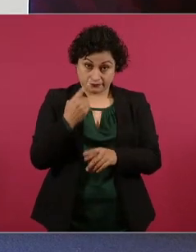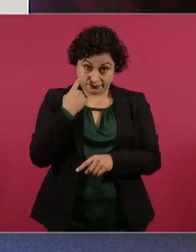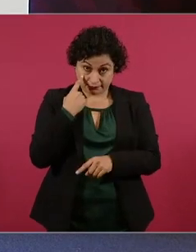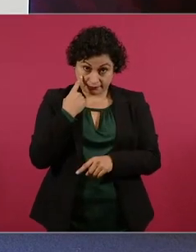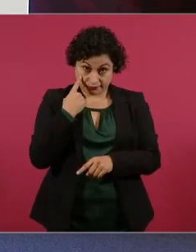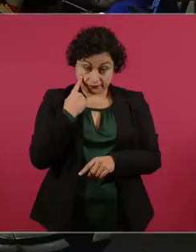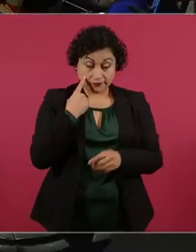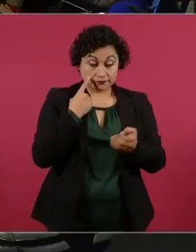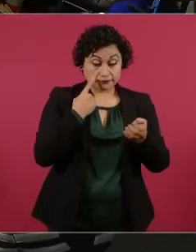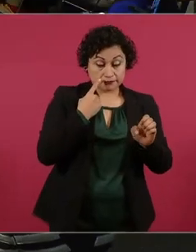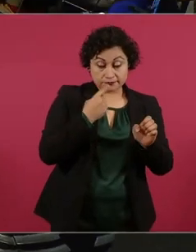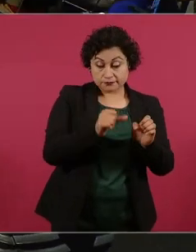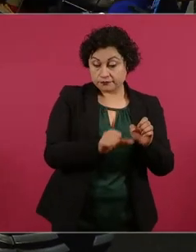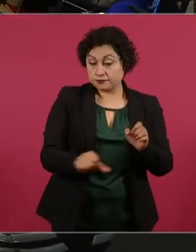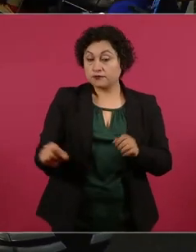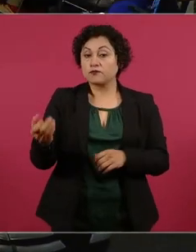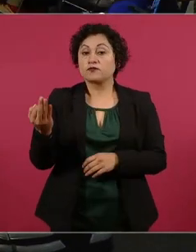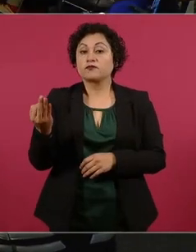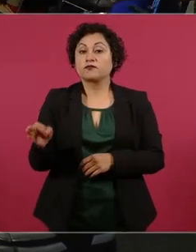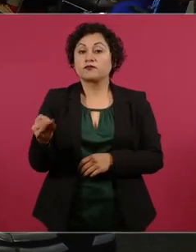al 20 de febrero,